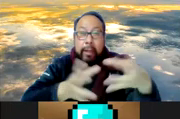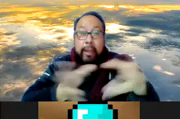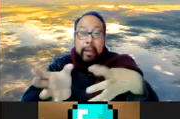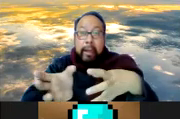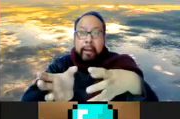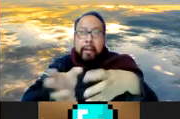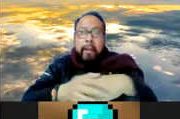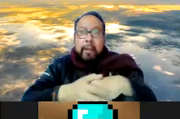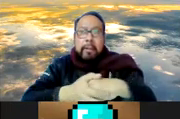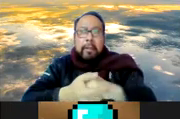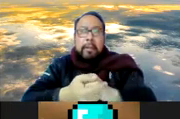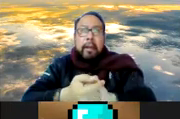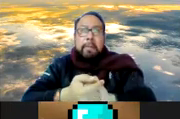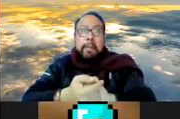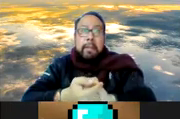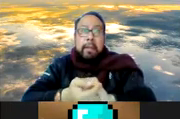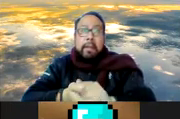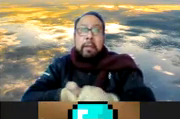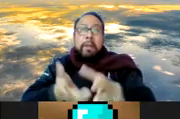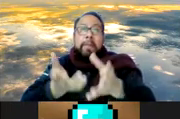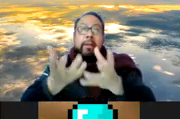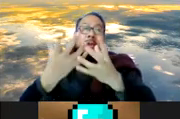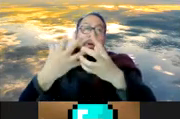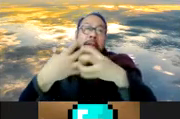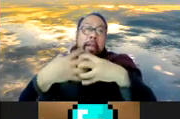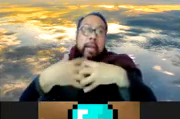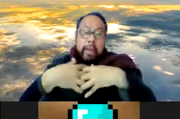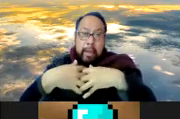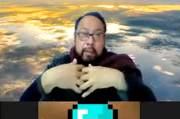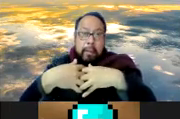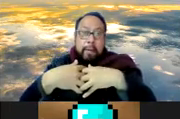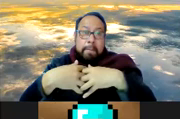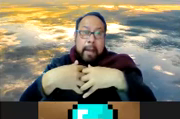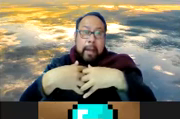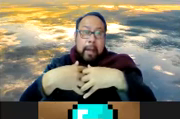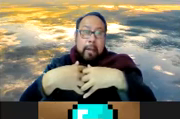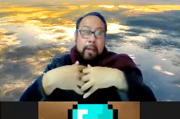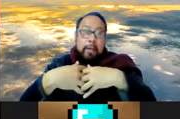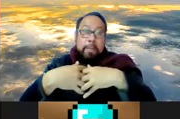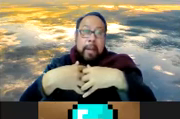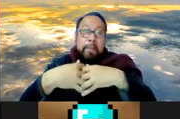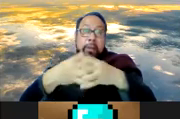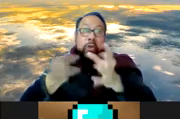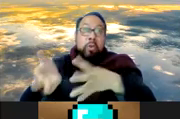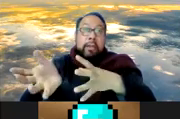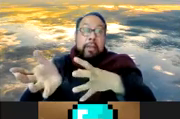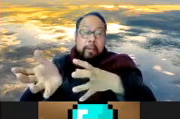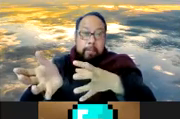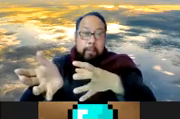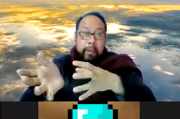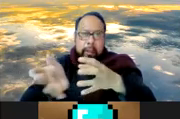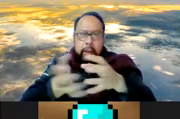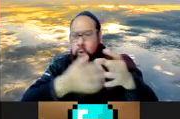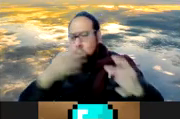que también hay que aclarar. Existen revistas que simplemente son internas para el medio